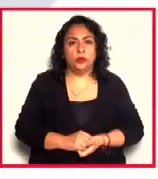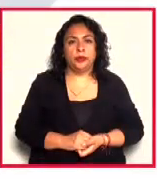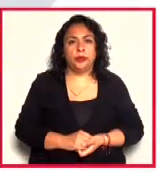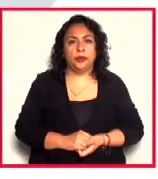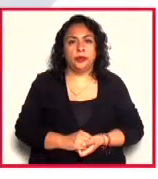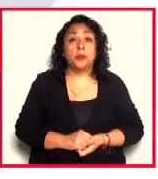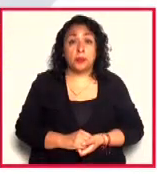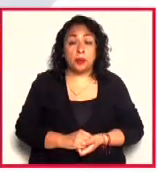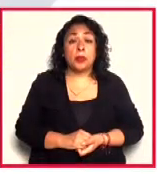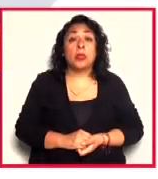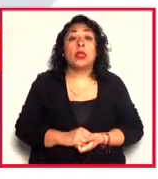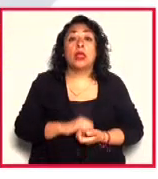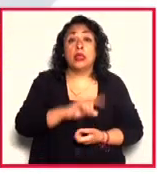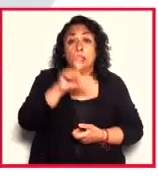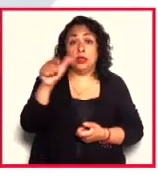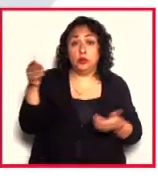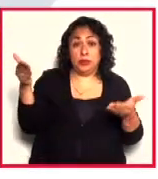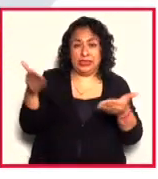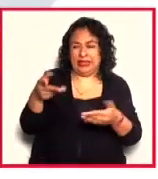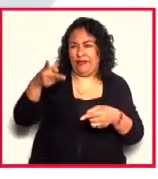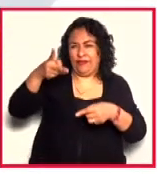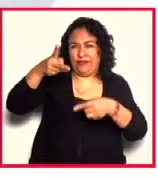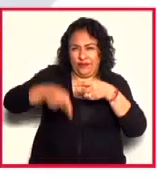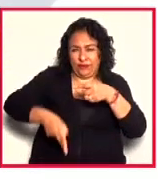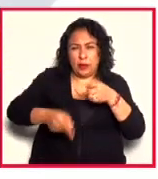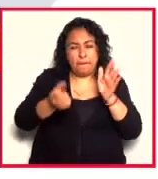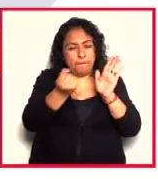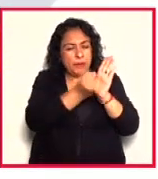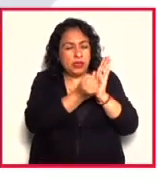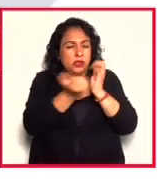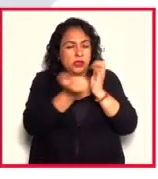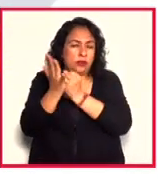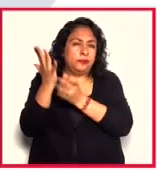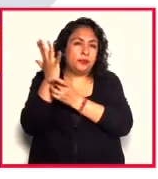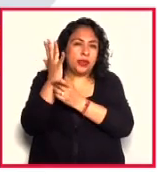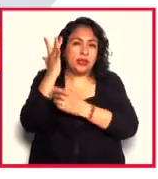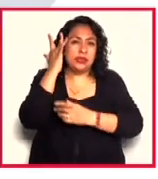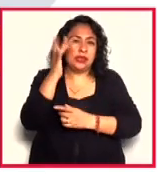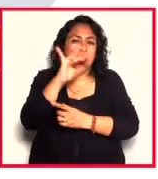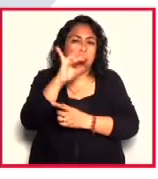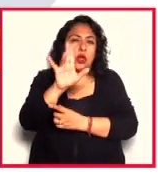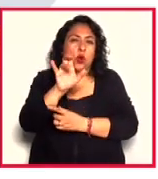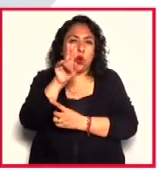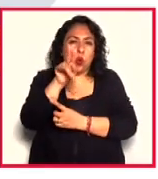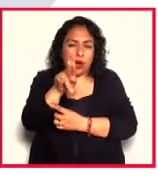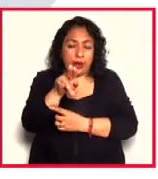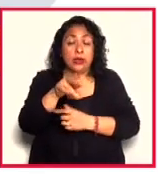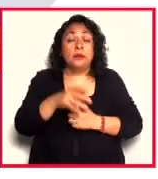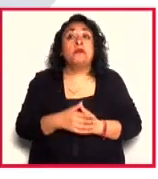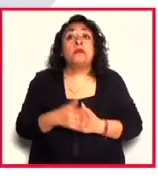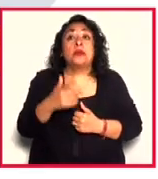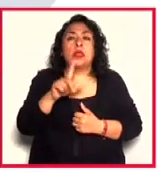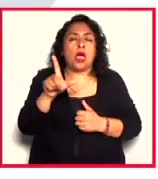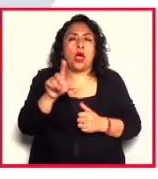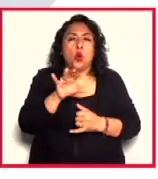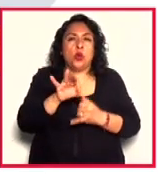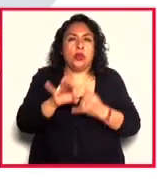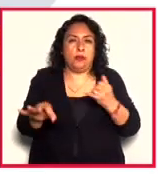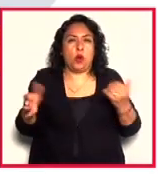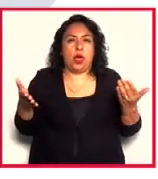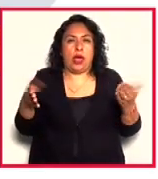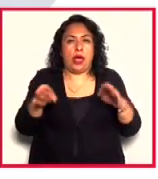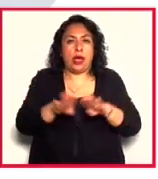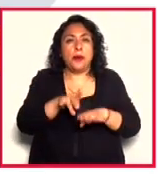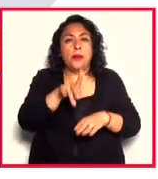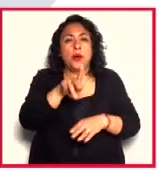Y después de haberles presentado este fragmento de la Pasión según San Juan, o simplemente Pasio, de Arvo Pärt, voy a concluir el programa presentándoles a